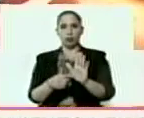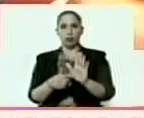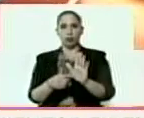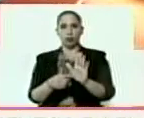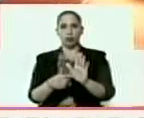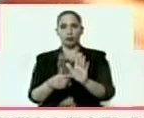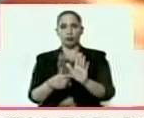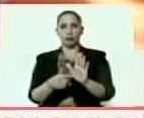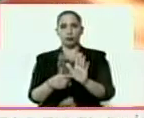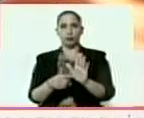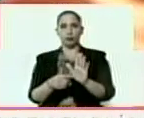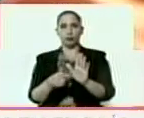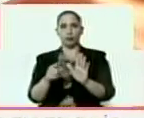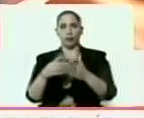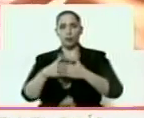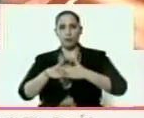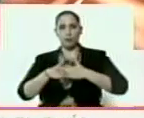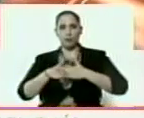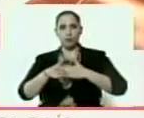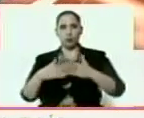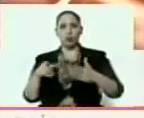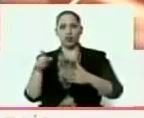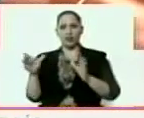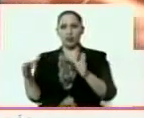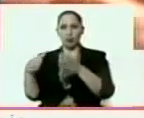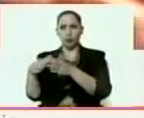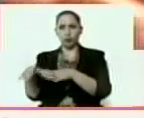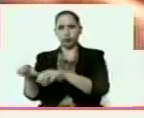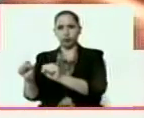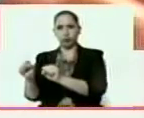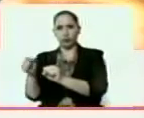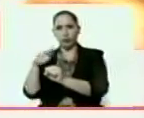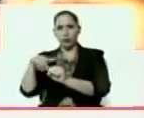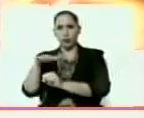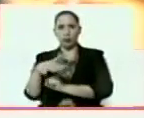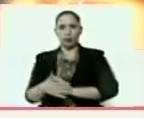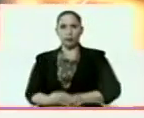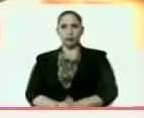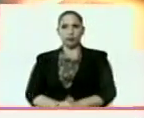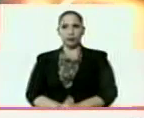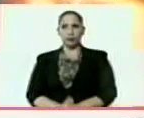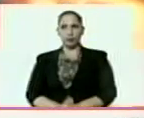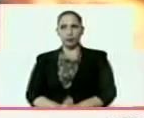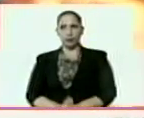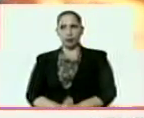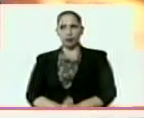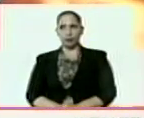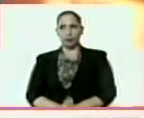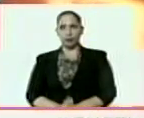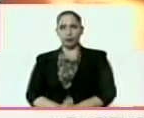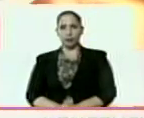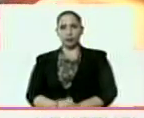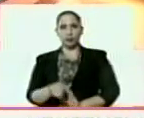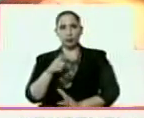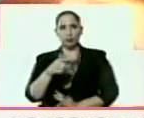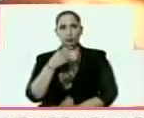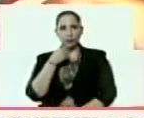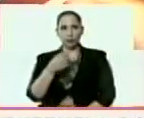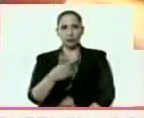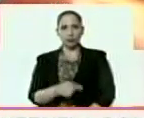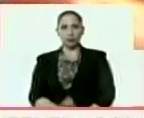está dispuesto este grupo para tomar el poder, para asaltar el poder a costa de lo que sea. Tú lo dijiste, el caso de